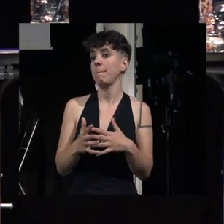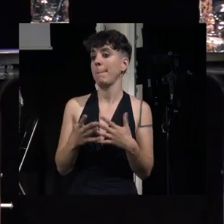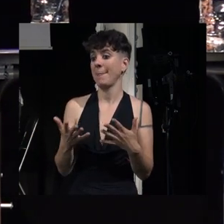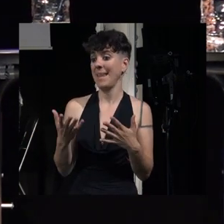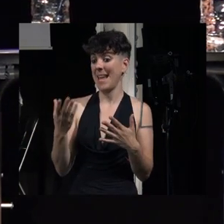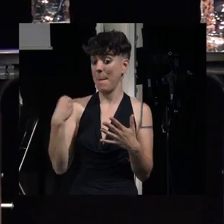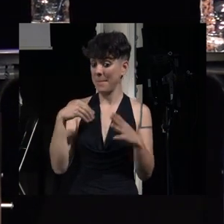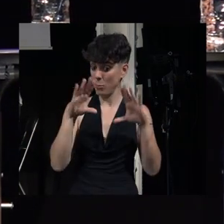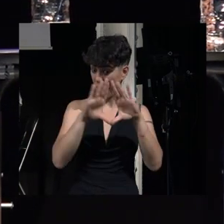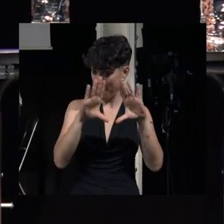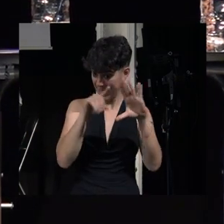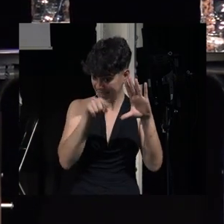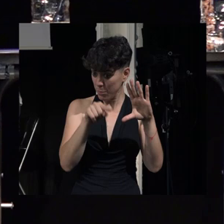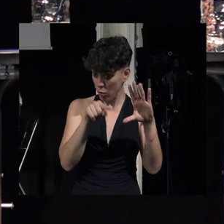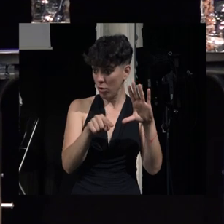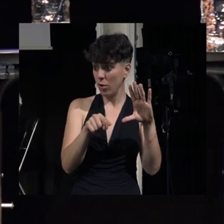el mismo feminismo,